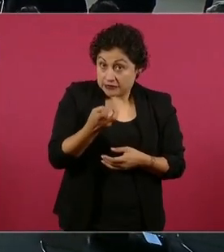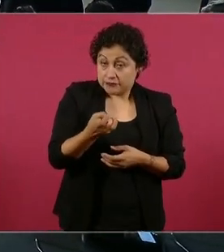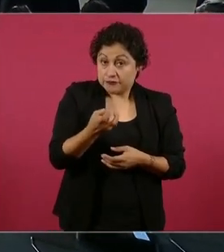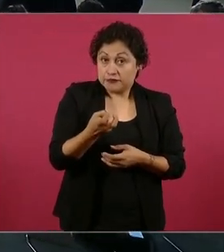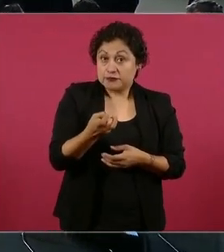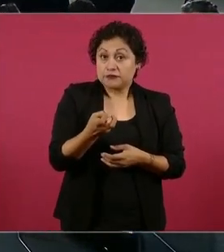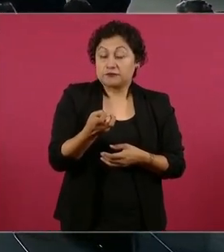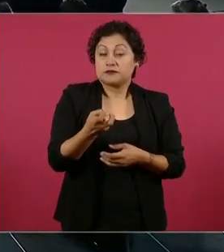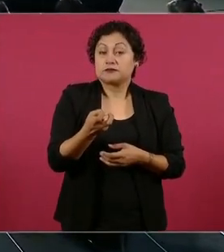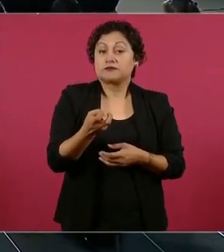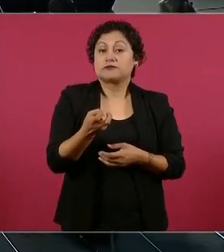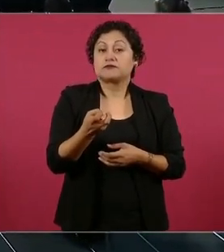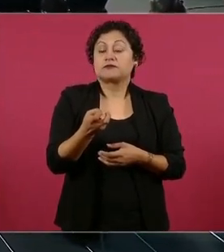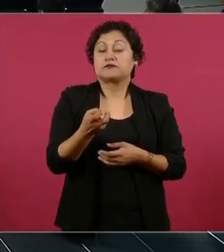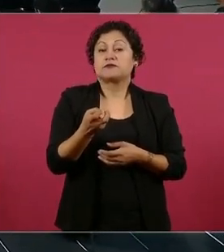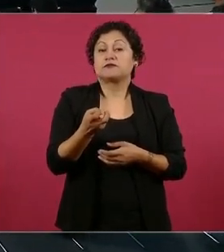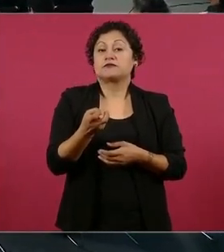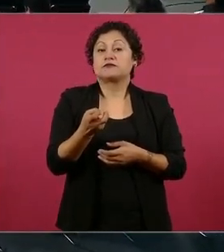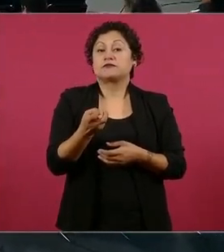de lo que